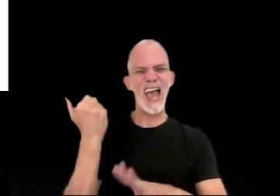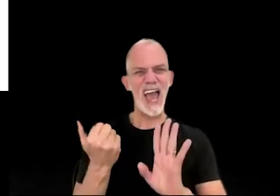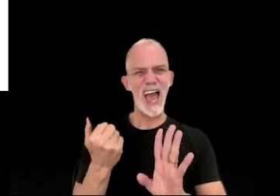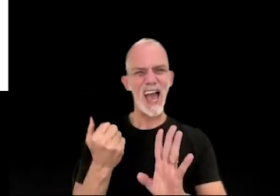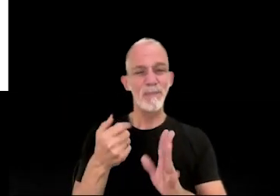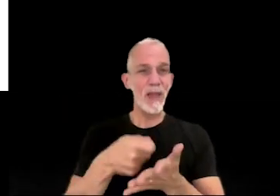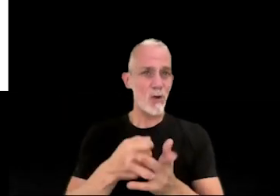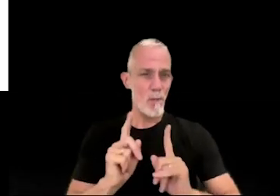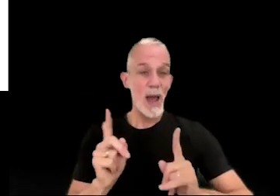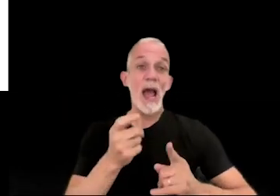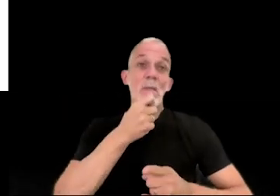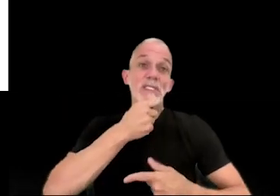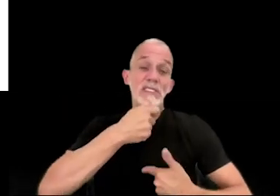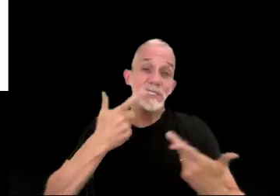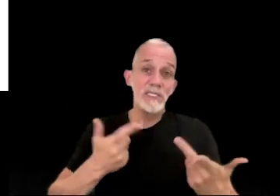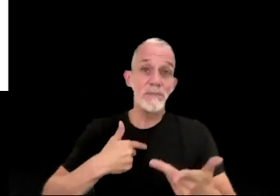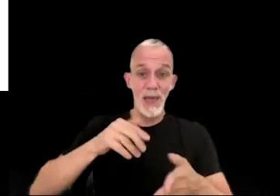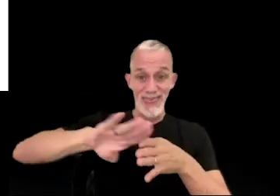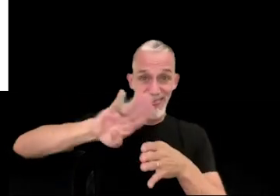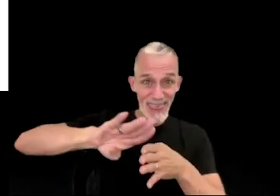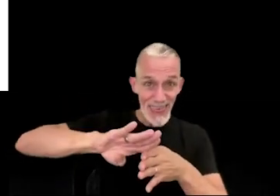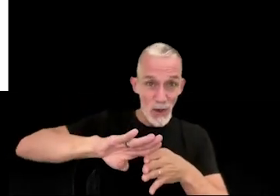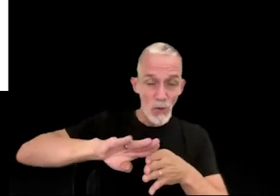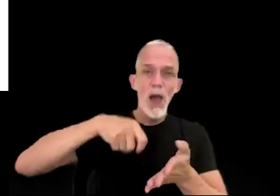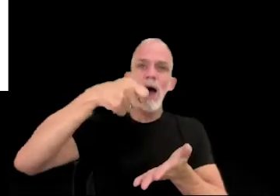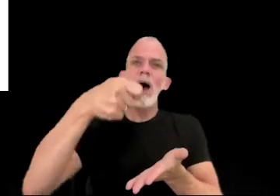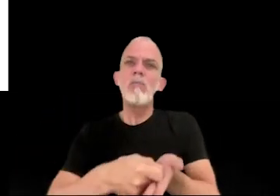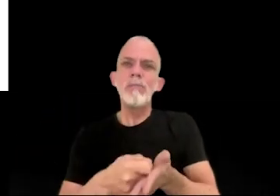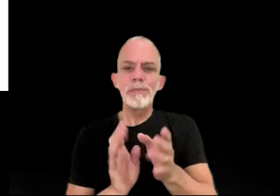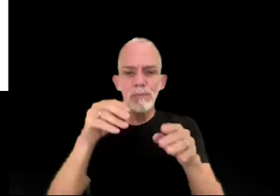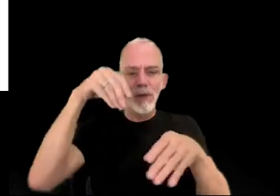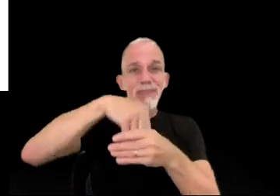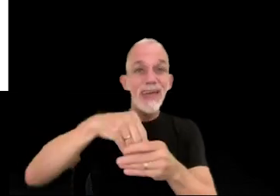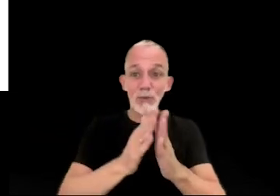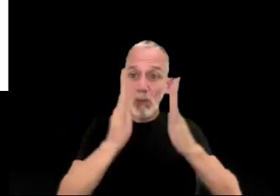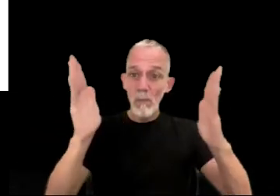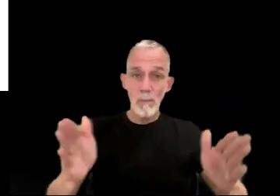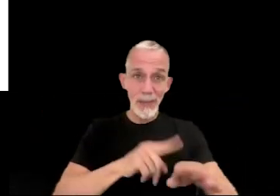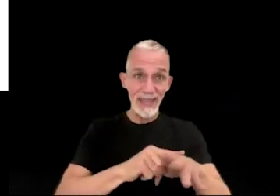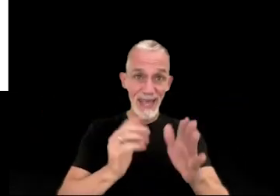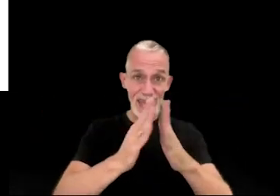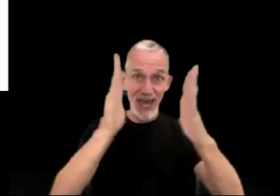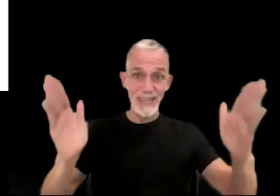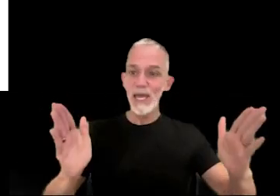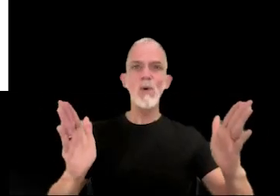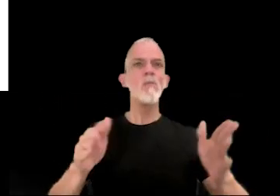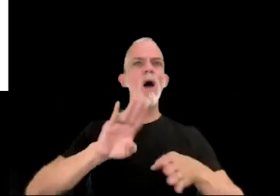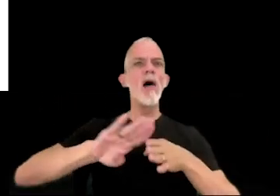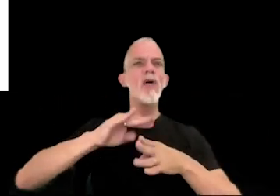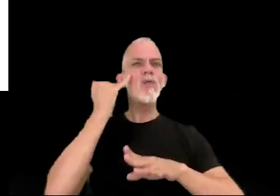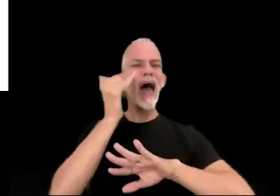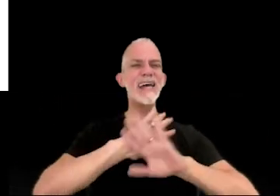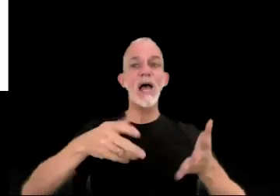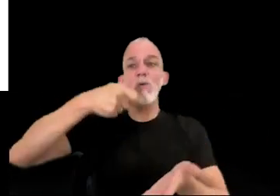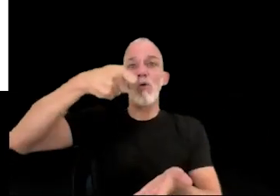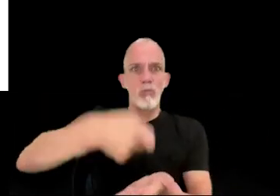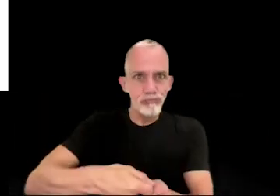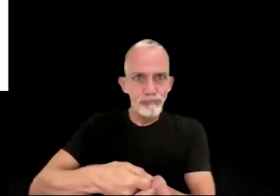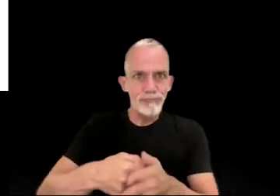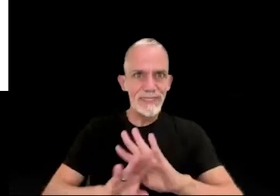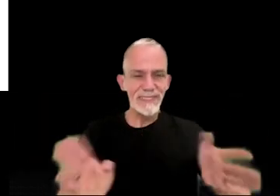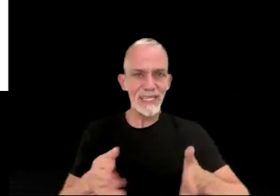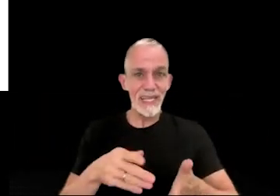Si la obligación la regularizo dentro de la moratoria, si la obligación ya la aboné, como dice